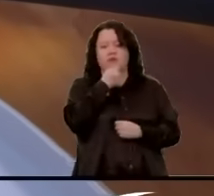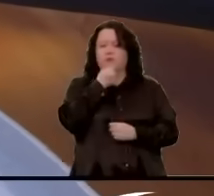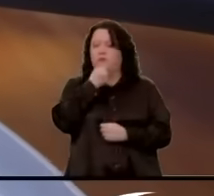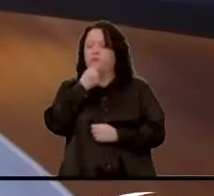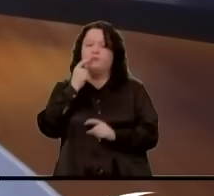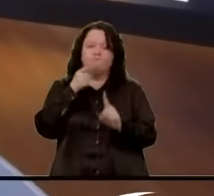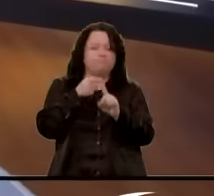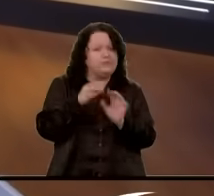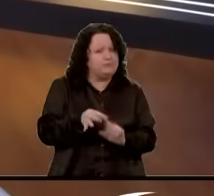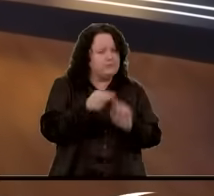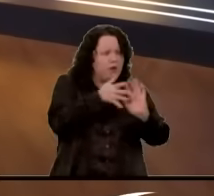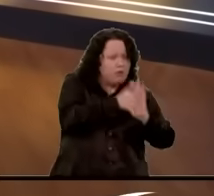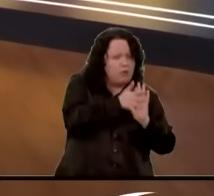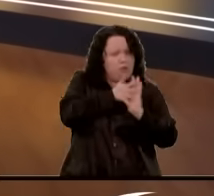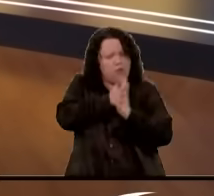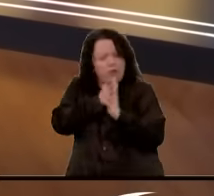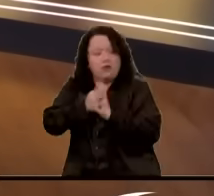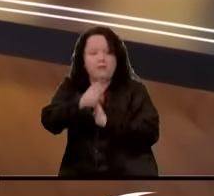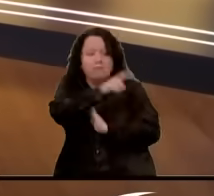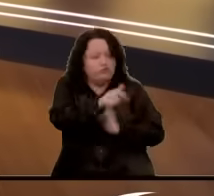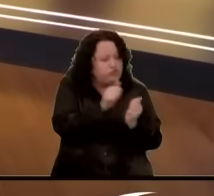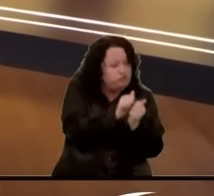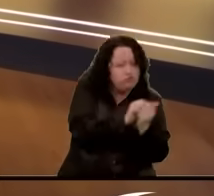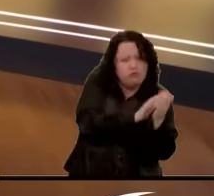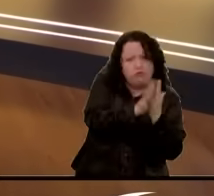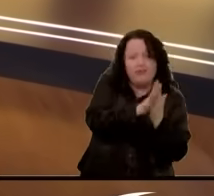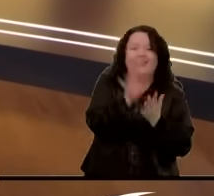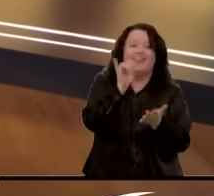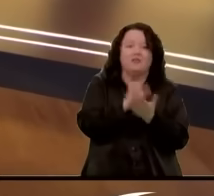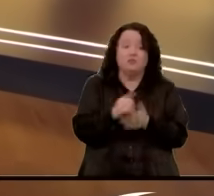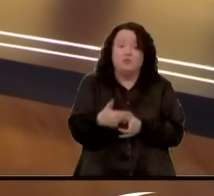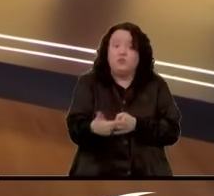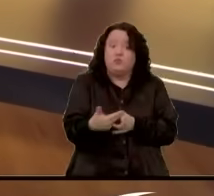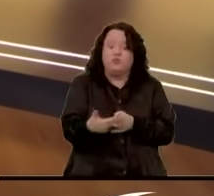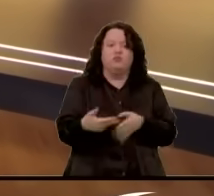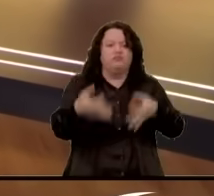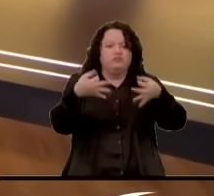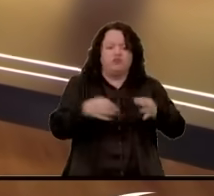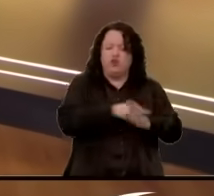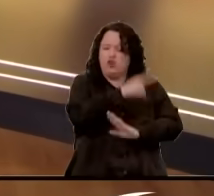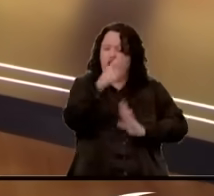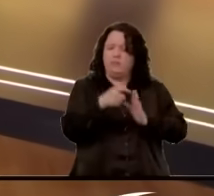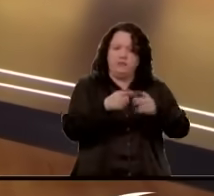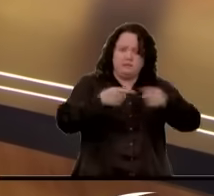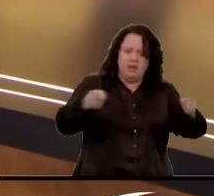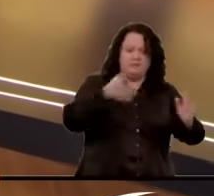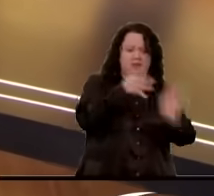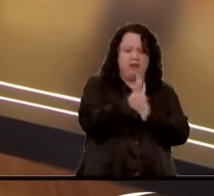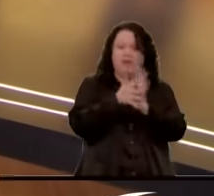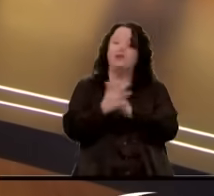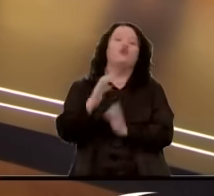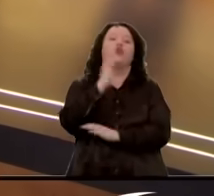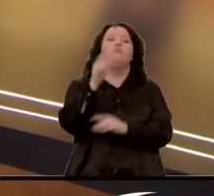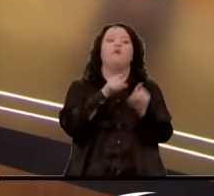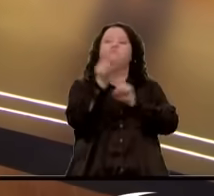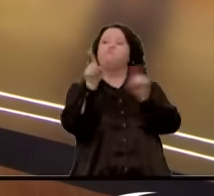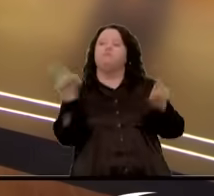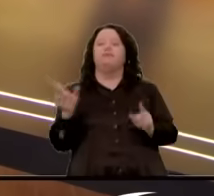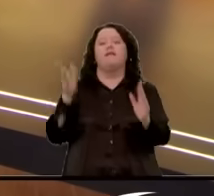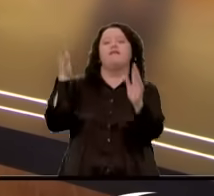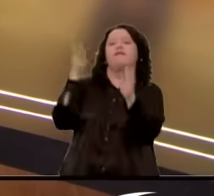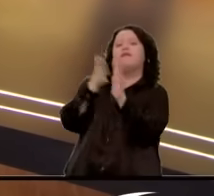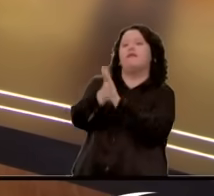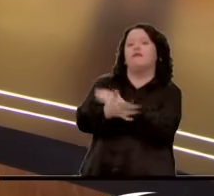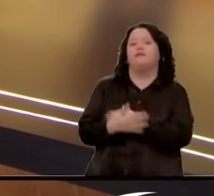cubrimiento especial del lado de la gente, y en minutos tendremos completos reportes de lo que ocurre en diferentes partes del país. Alejandra.